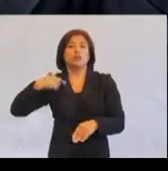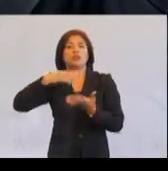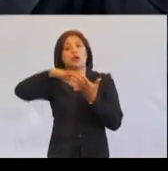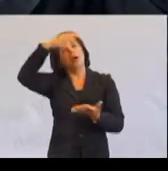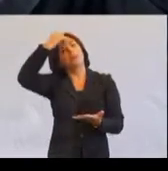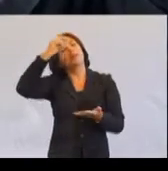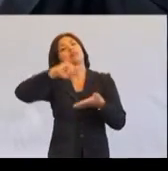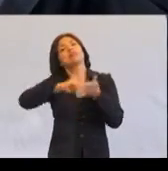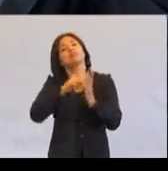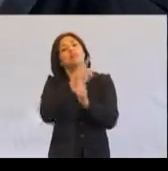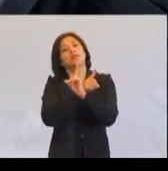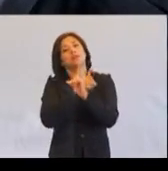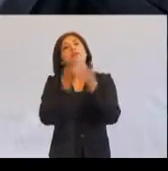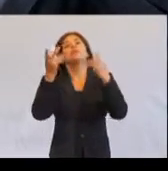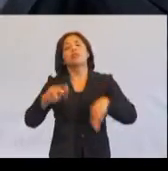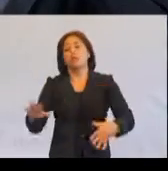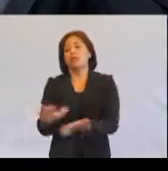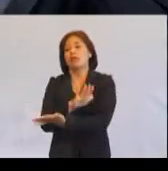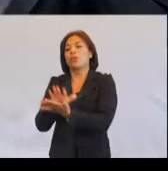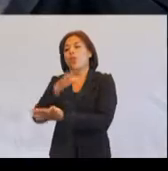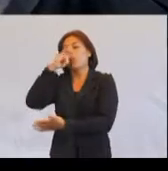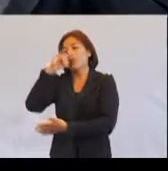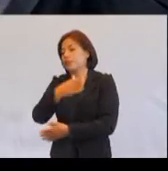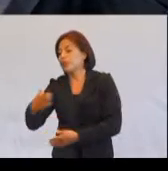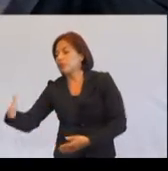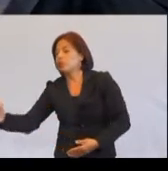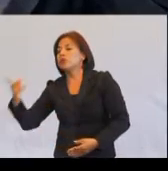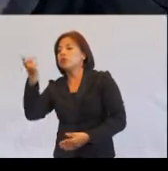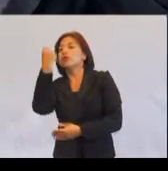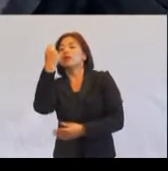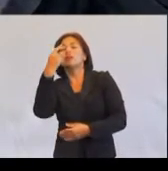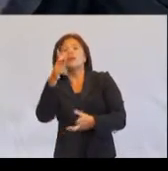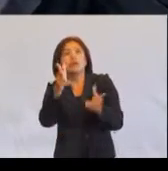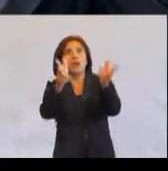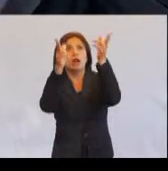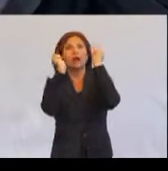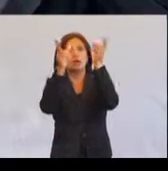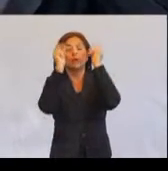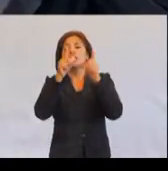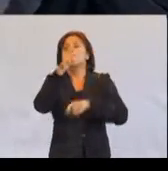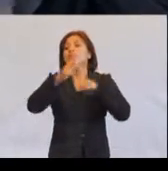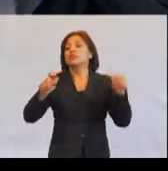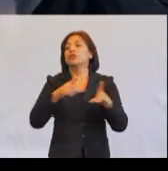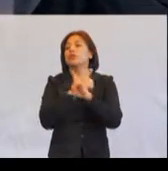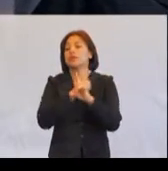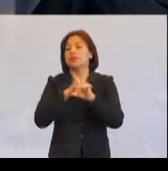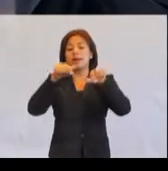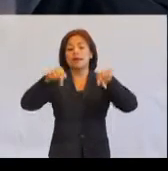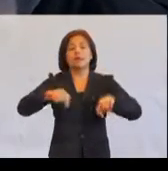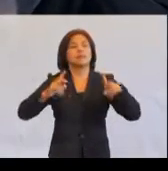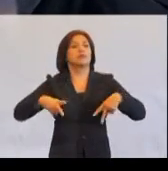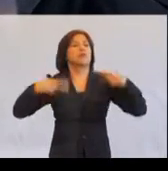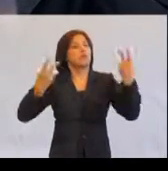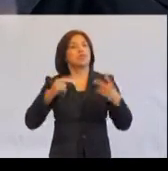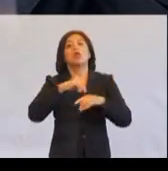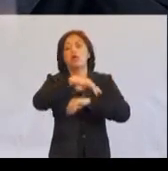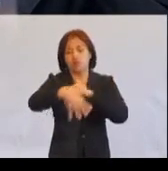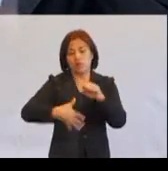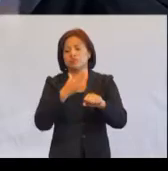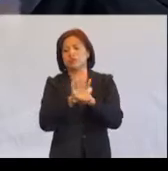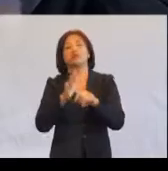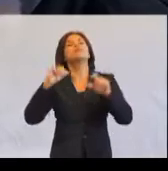primero por los que están en la universidad, tal vez, pero también podría ser desde los niños que están en la escuela, ¿no? Para que ellos sepan que en